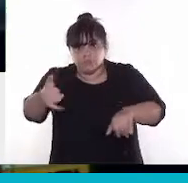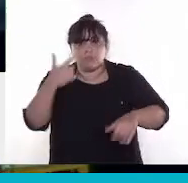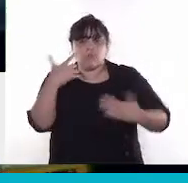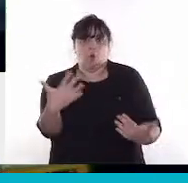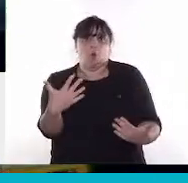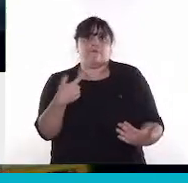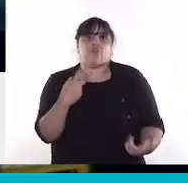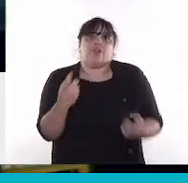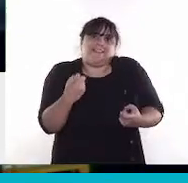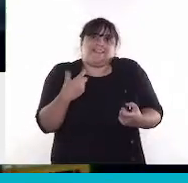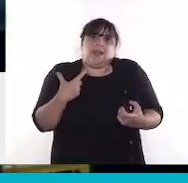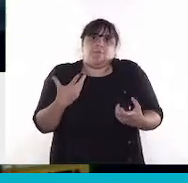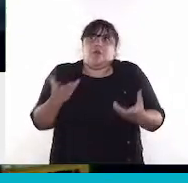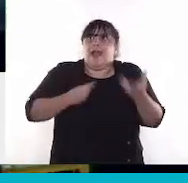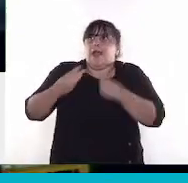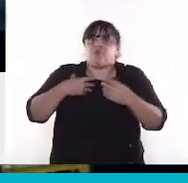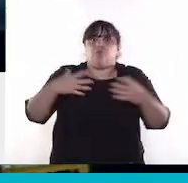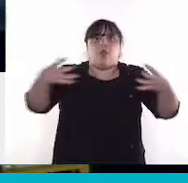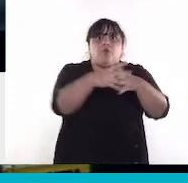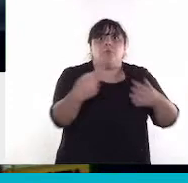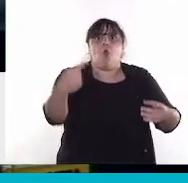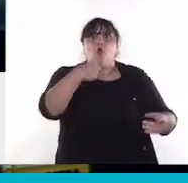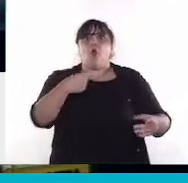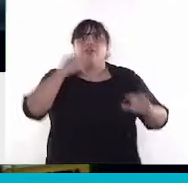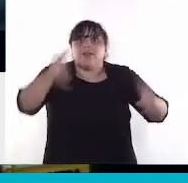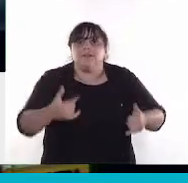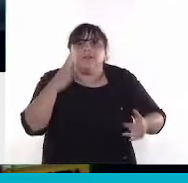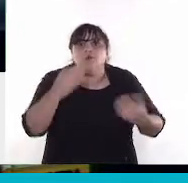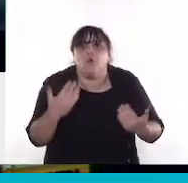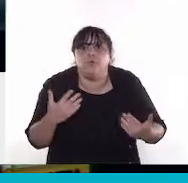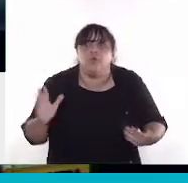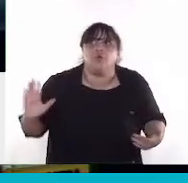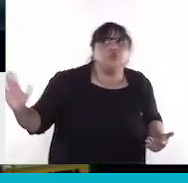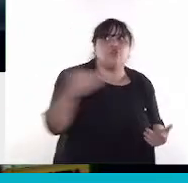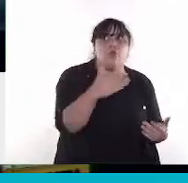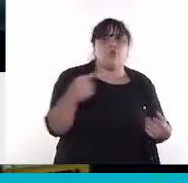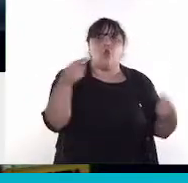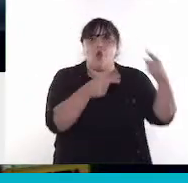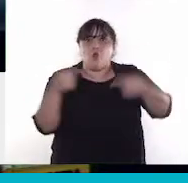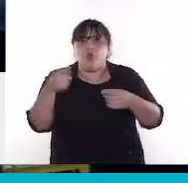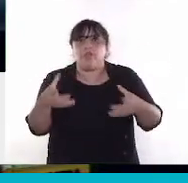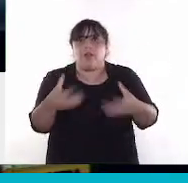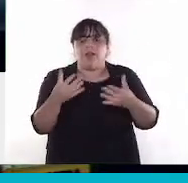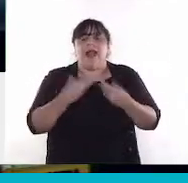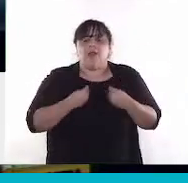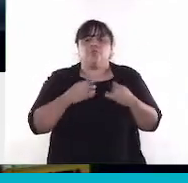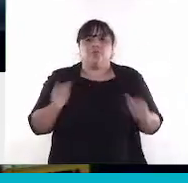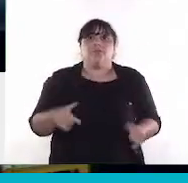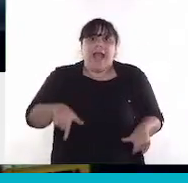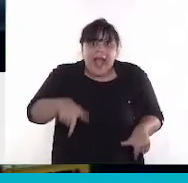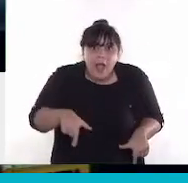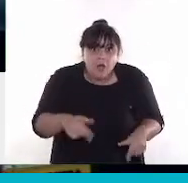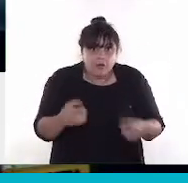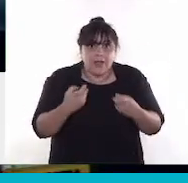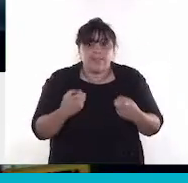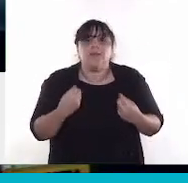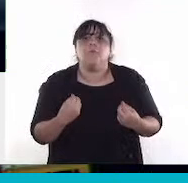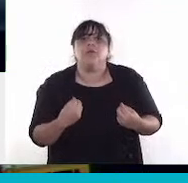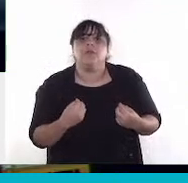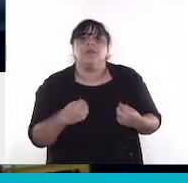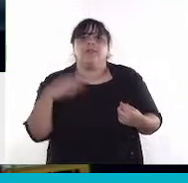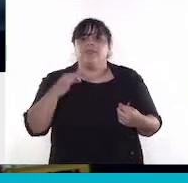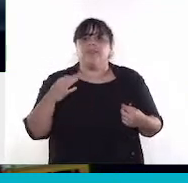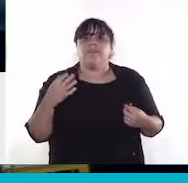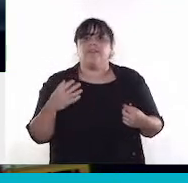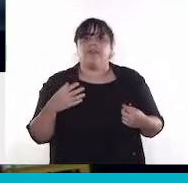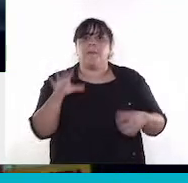necesitamos ayuda de las fuerzas opositoras, de todas. Una de las ayudas que necesitamos ahora, por ejemplo, es acompañar